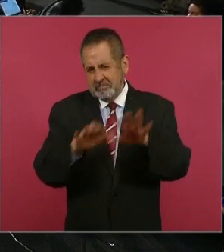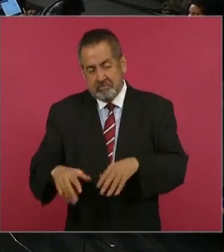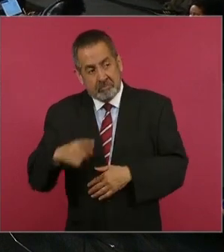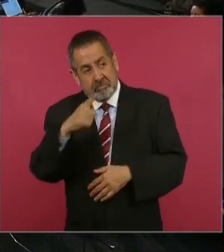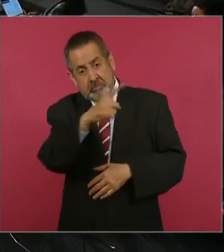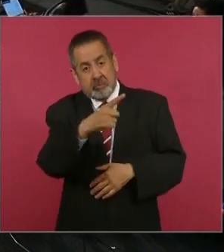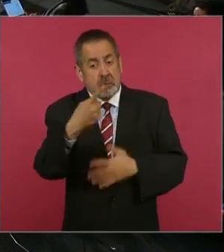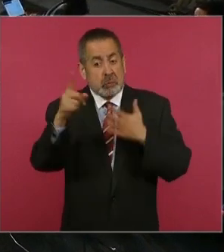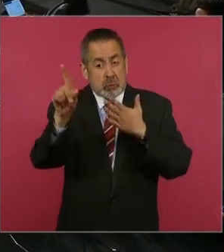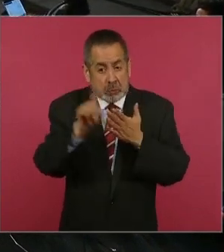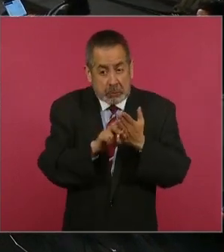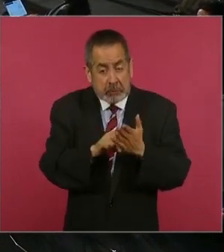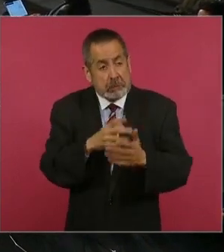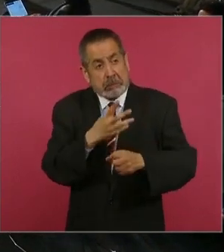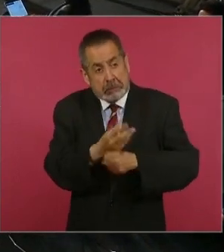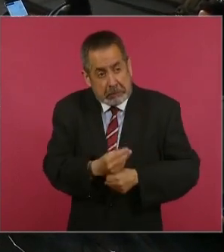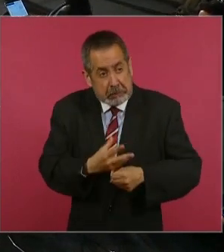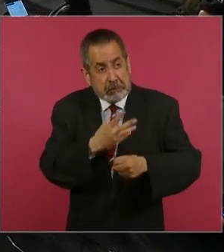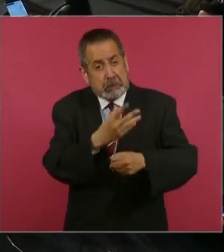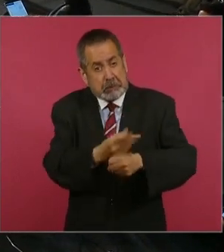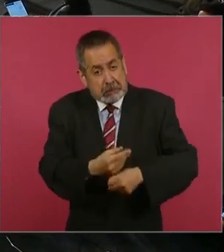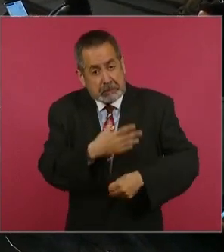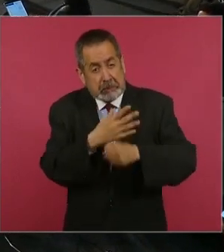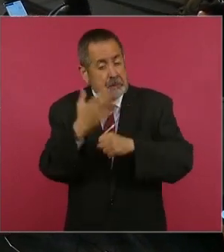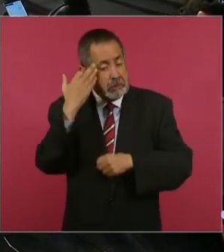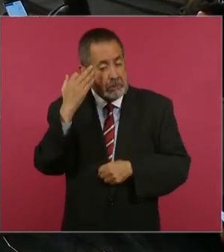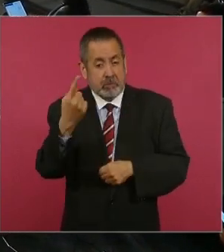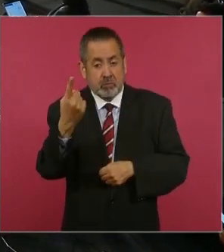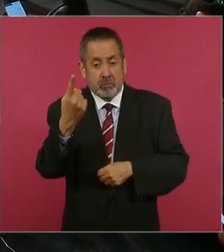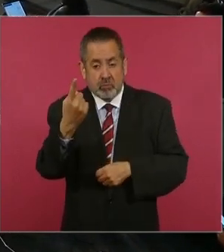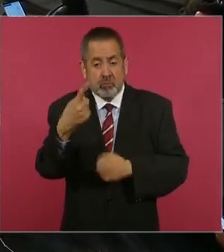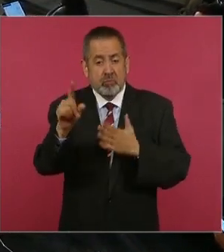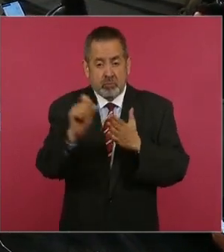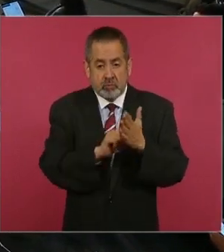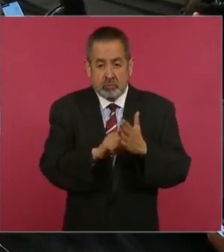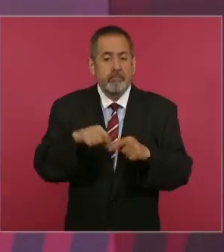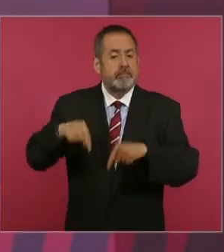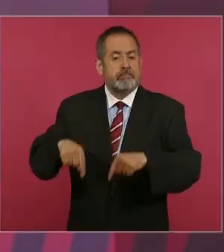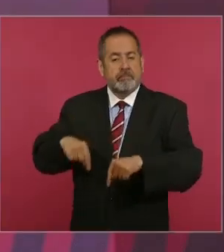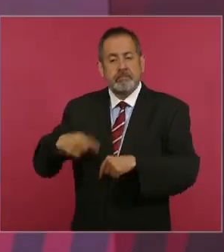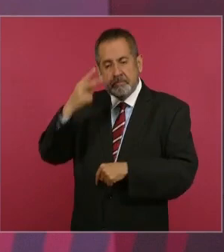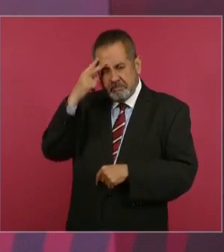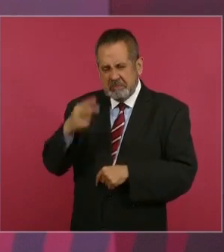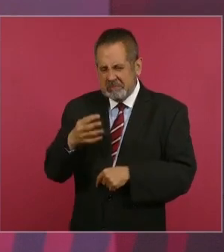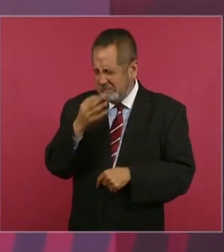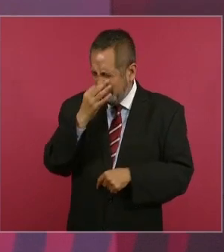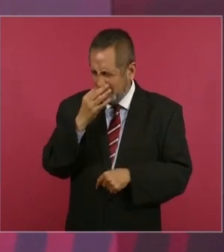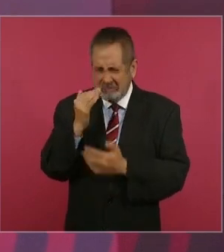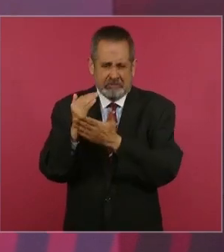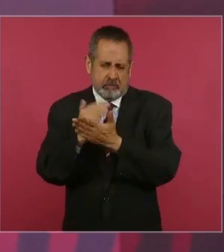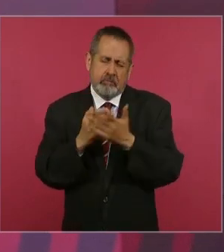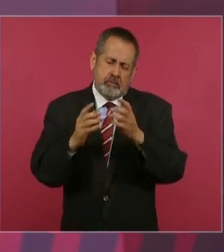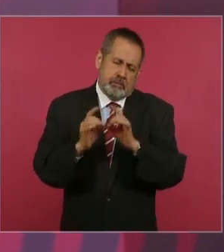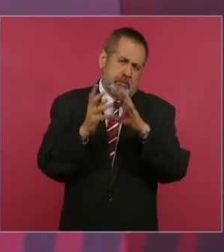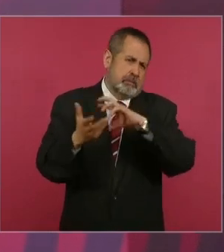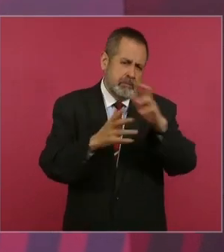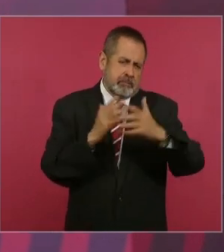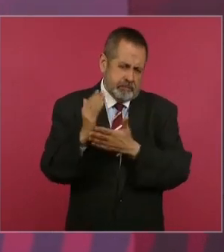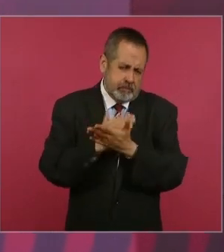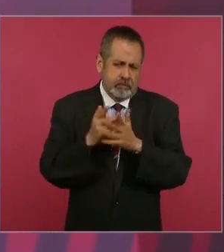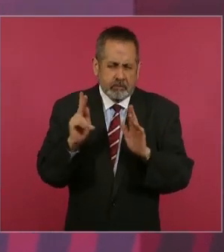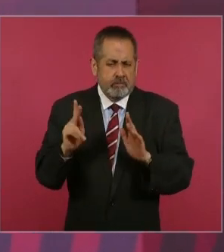mes en restablecer el servicio y aquí se restableció con menos efectos desde